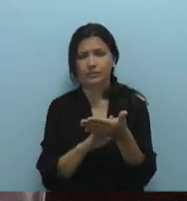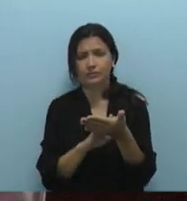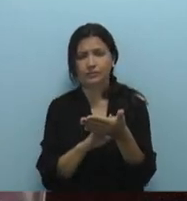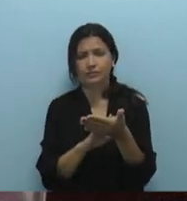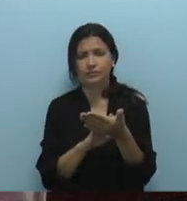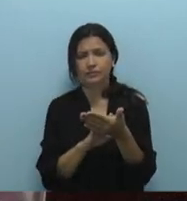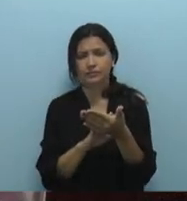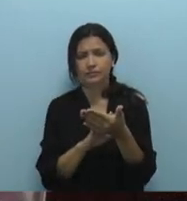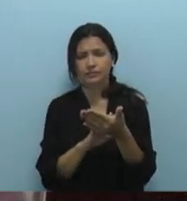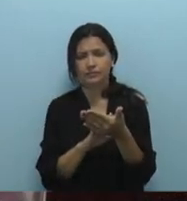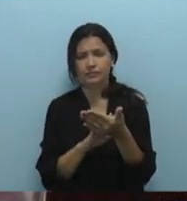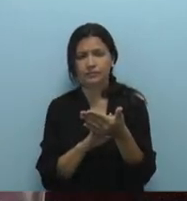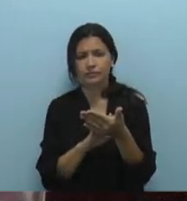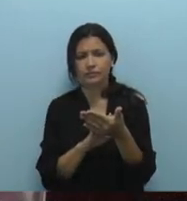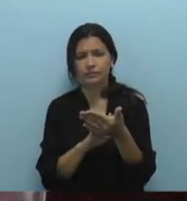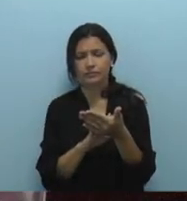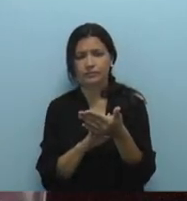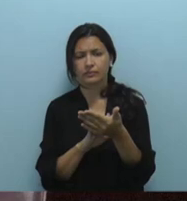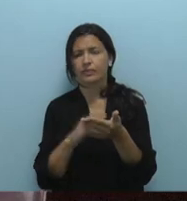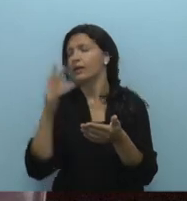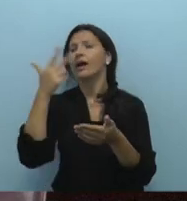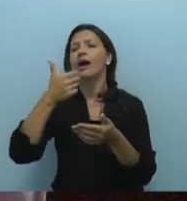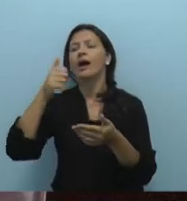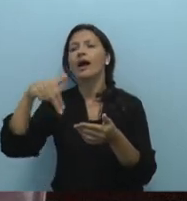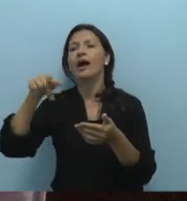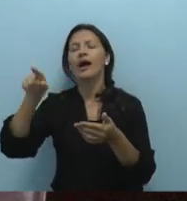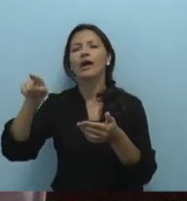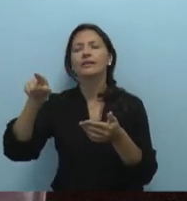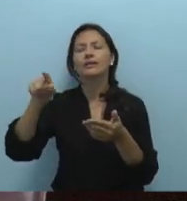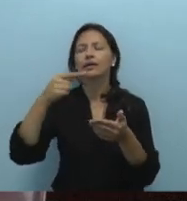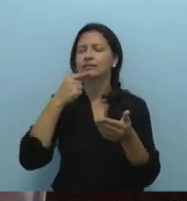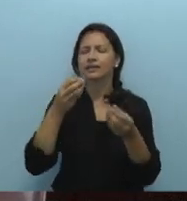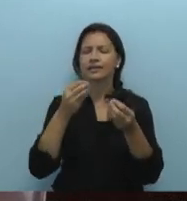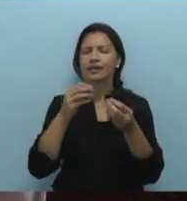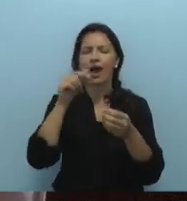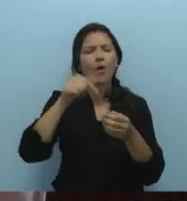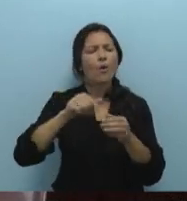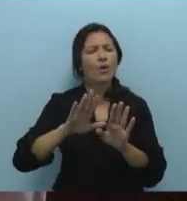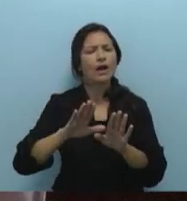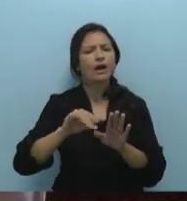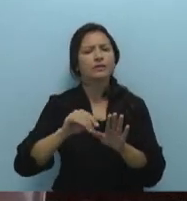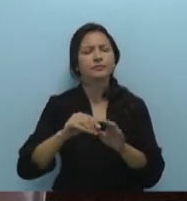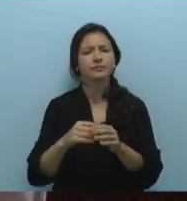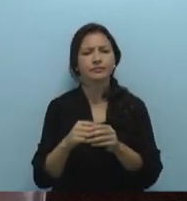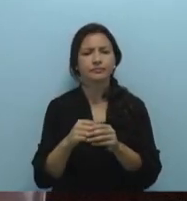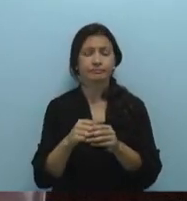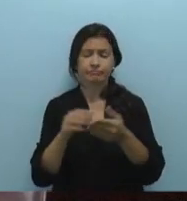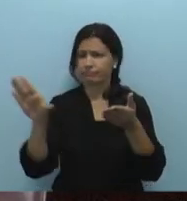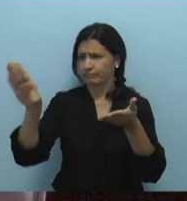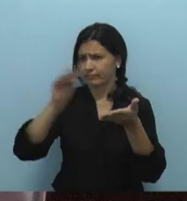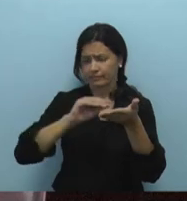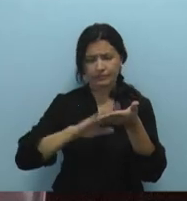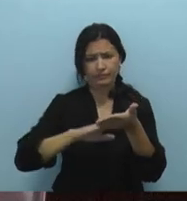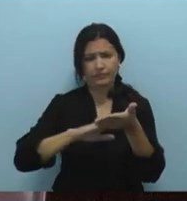estemos. Cuando Han señala que estamos frente a lo que él denomina, y podríamos entre